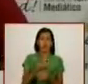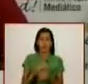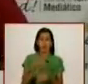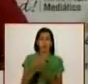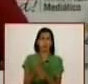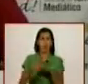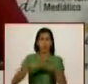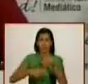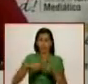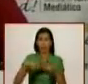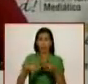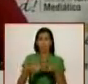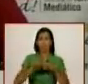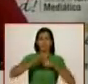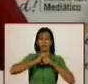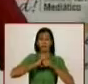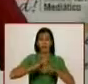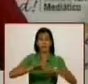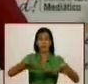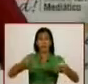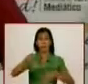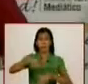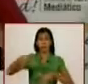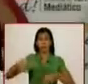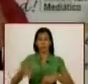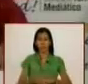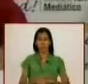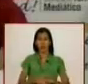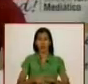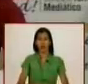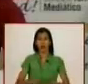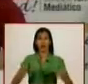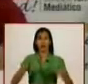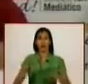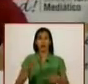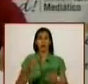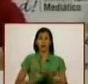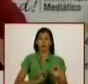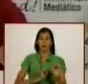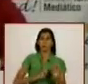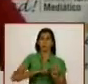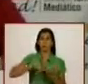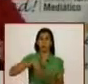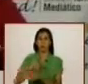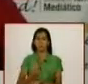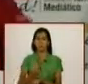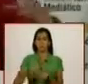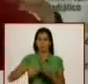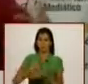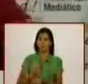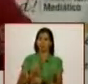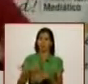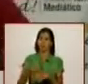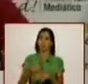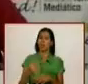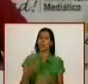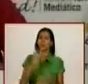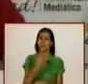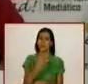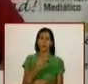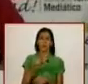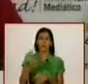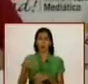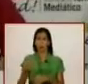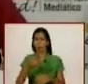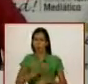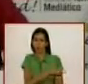esto se busca desplegarnos en esta gran ofensiva comunicacional, en esta avalancha de conciencia